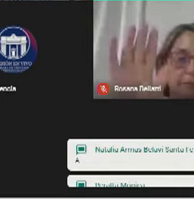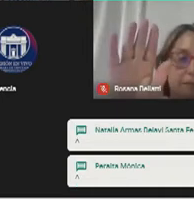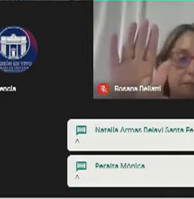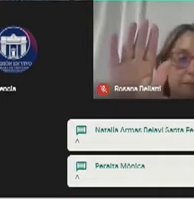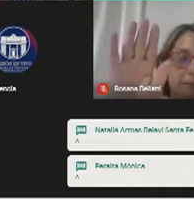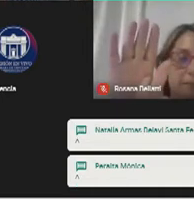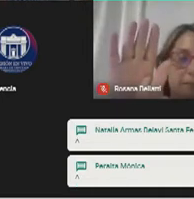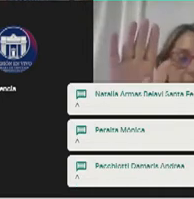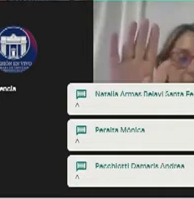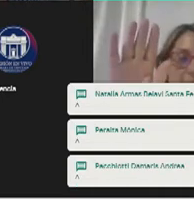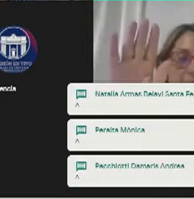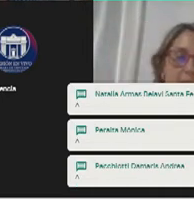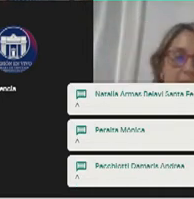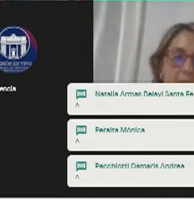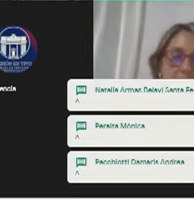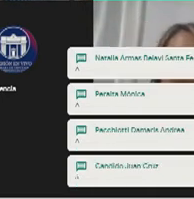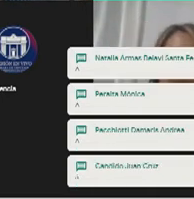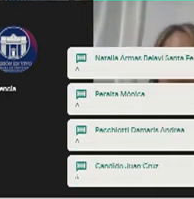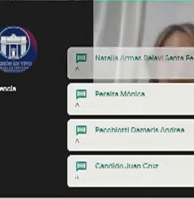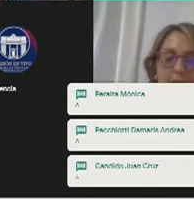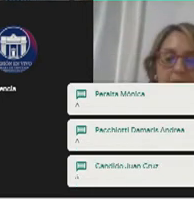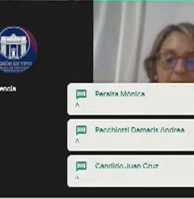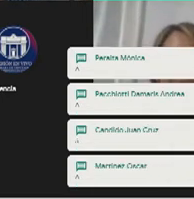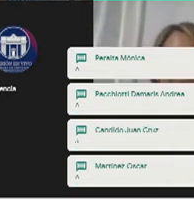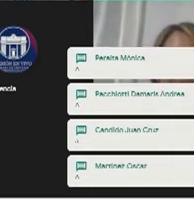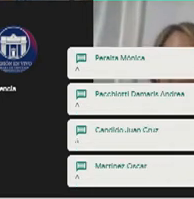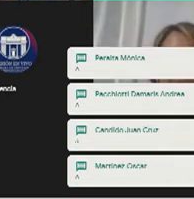en la palabra al diputado mayor as